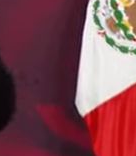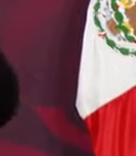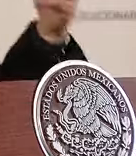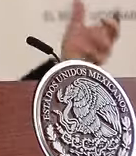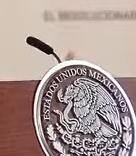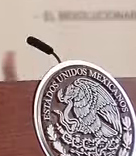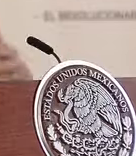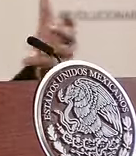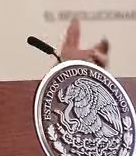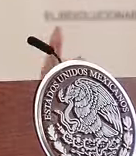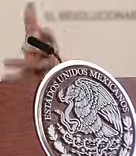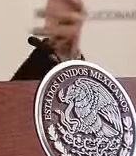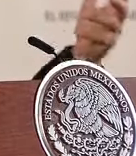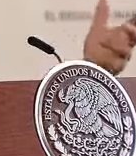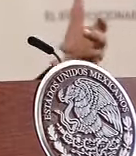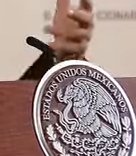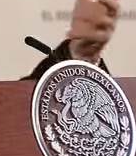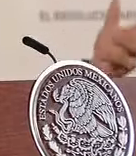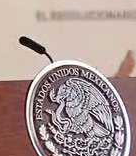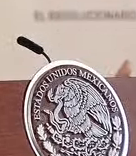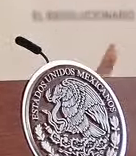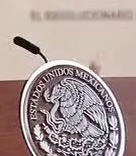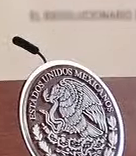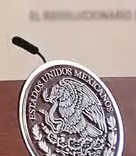por las extravagancias